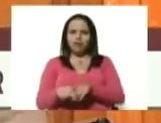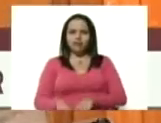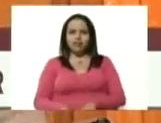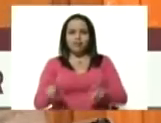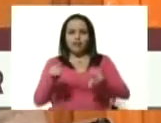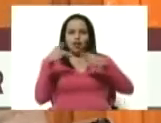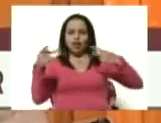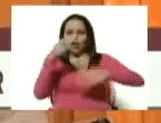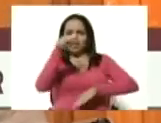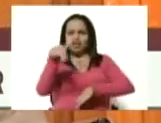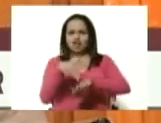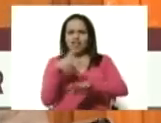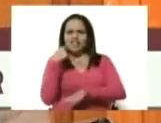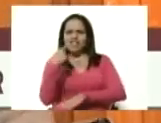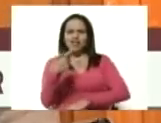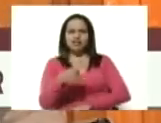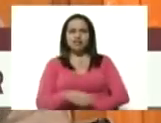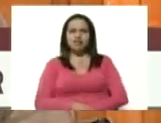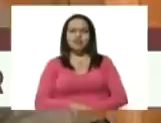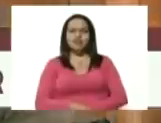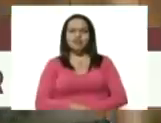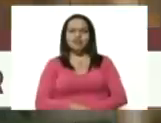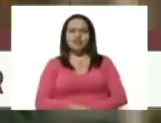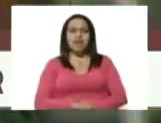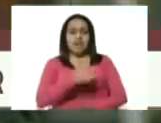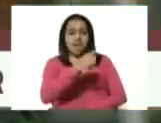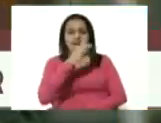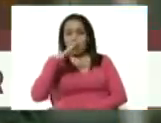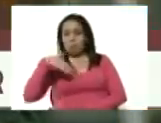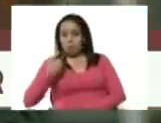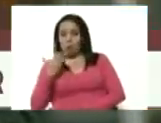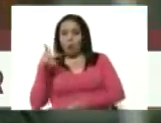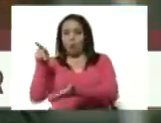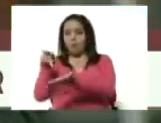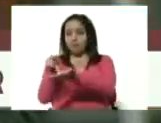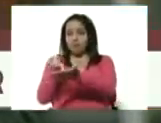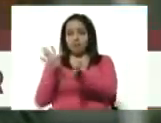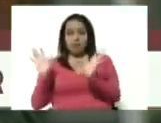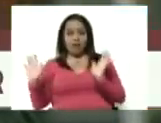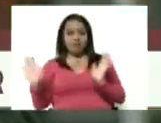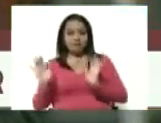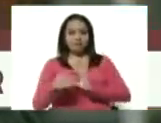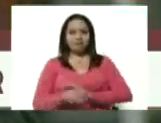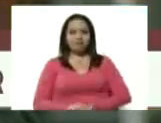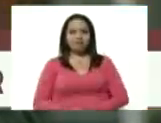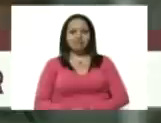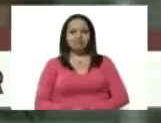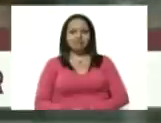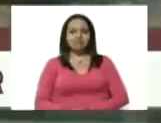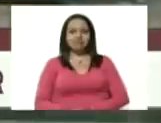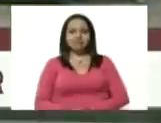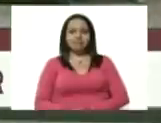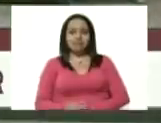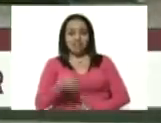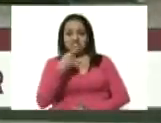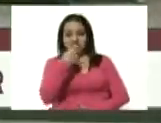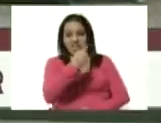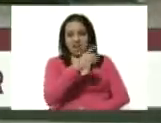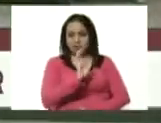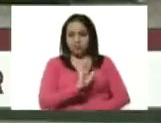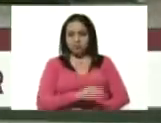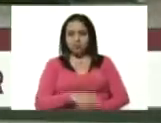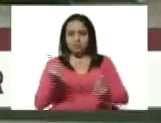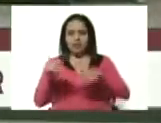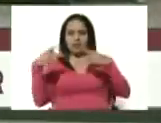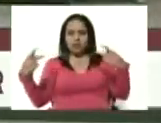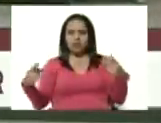tituló, ella bien pudo estar concursando. Eso fue lo que vieron ellas, que realmente